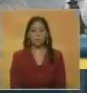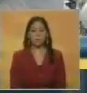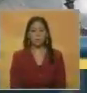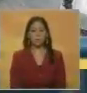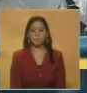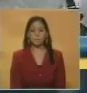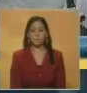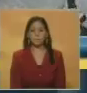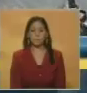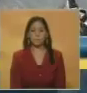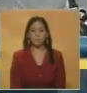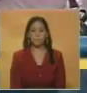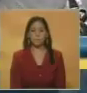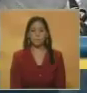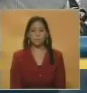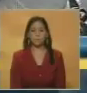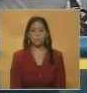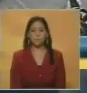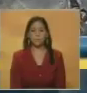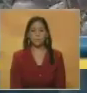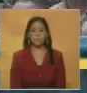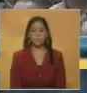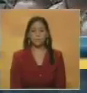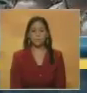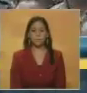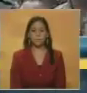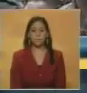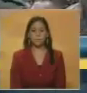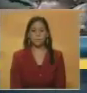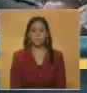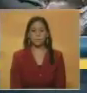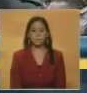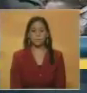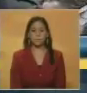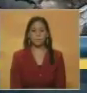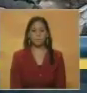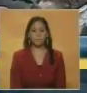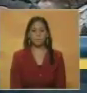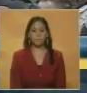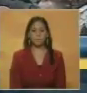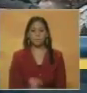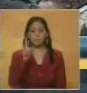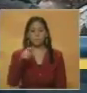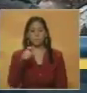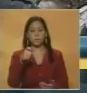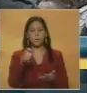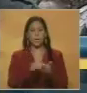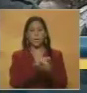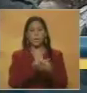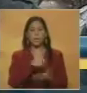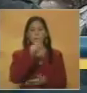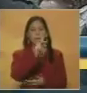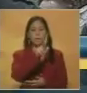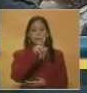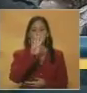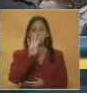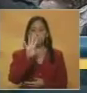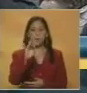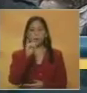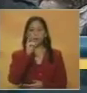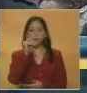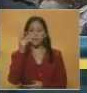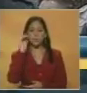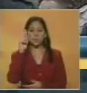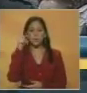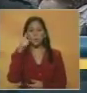Pueblo que en la ley orgánica de la eliminación de las 34 emisoras radiales y la